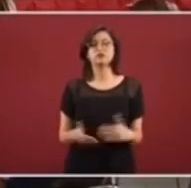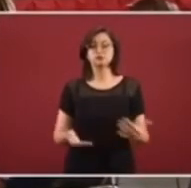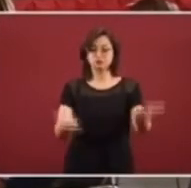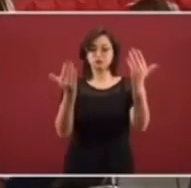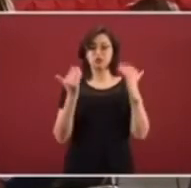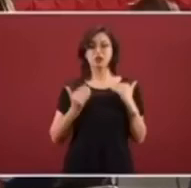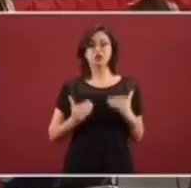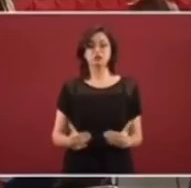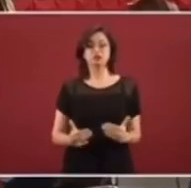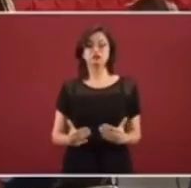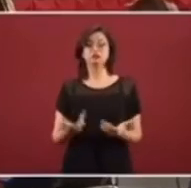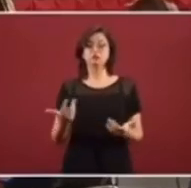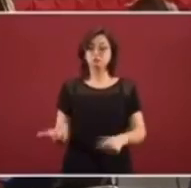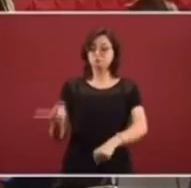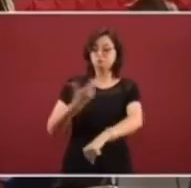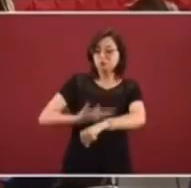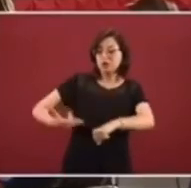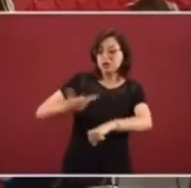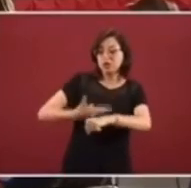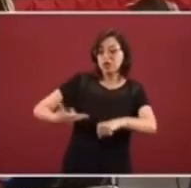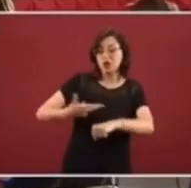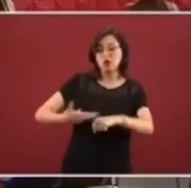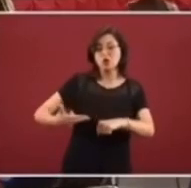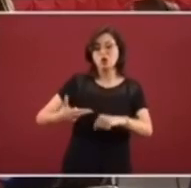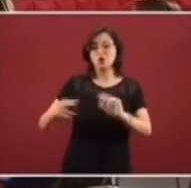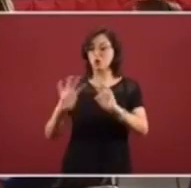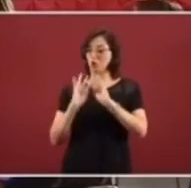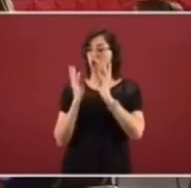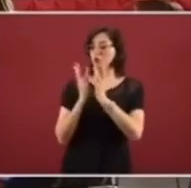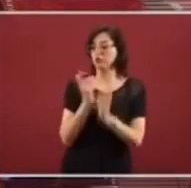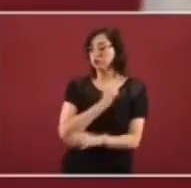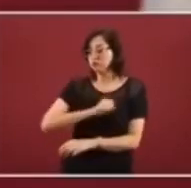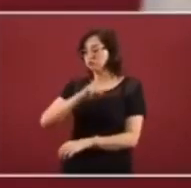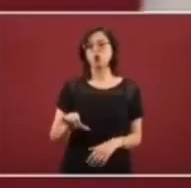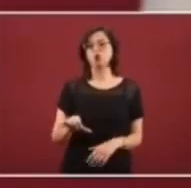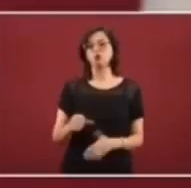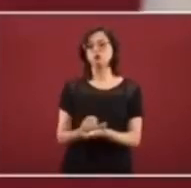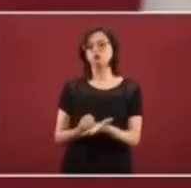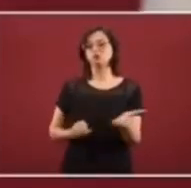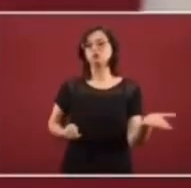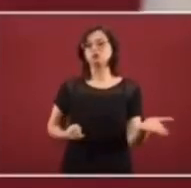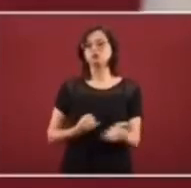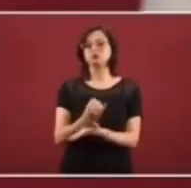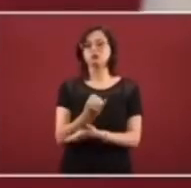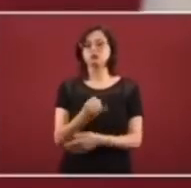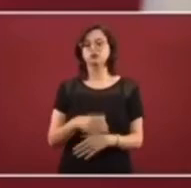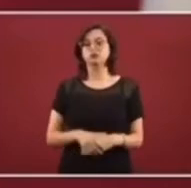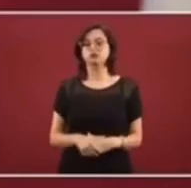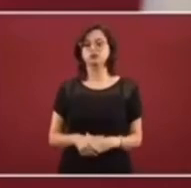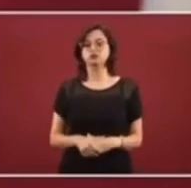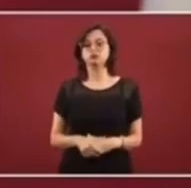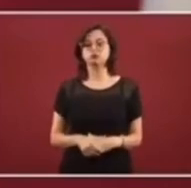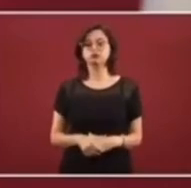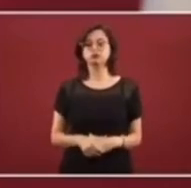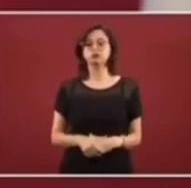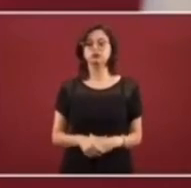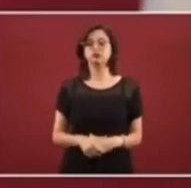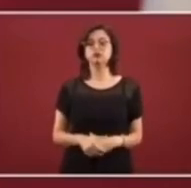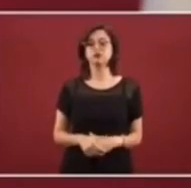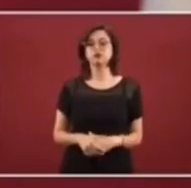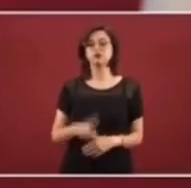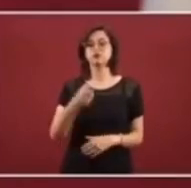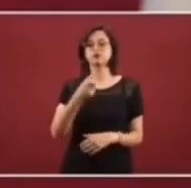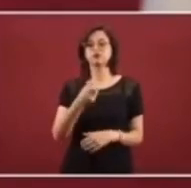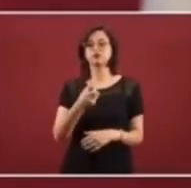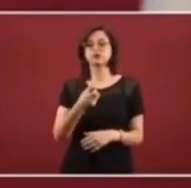ajuste en las medidas que hoy aprobó el Consejo de Salubridad General. Estas son las medidas que ha propuesto la Secretaría de